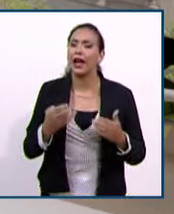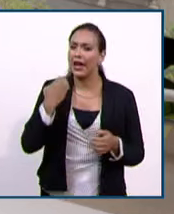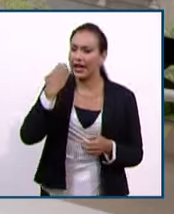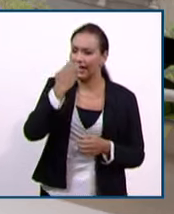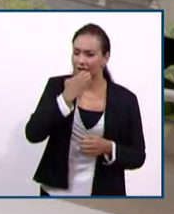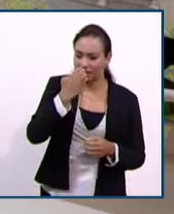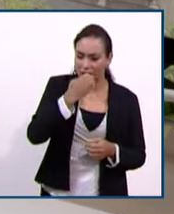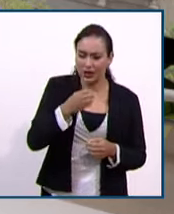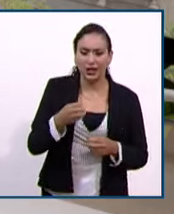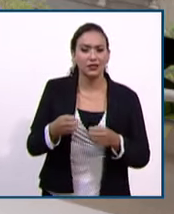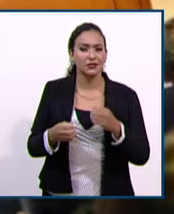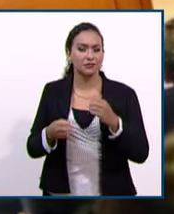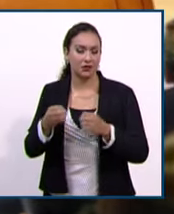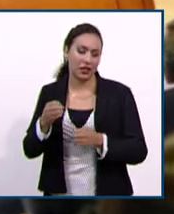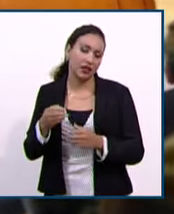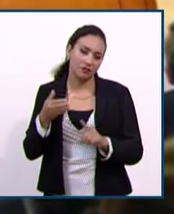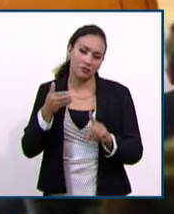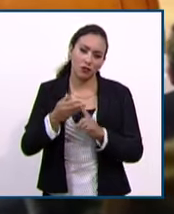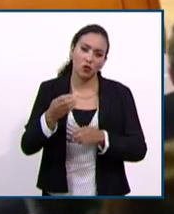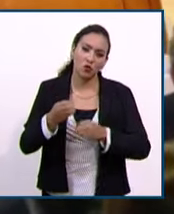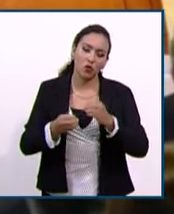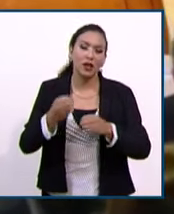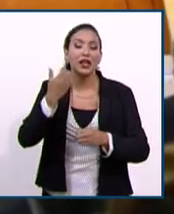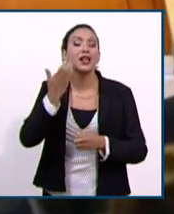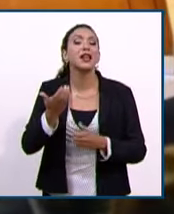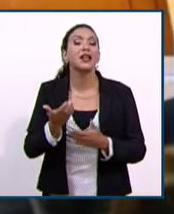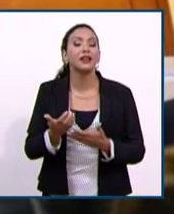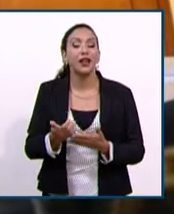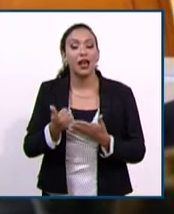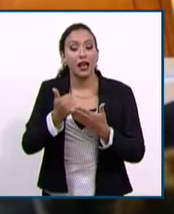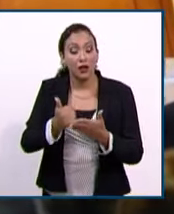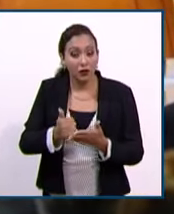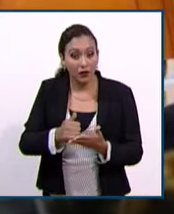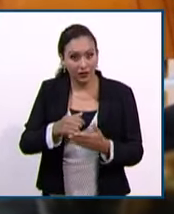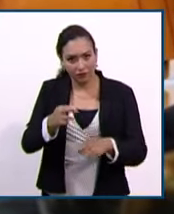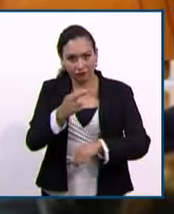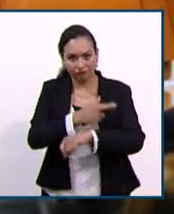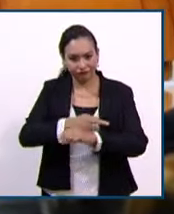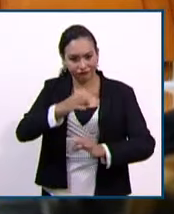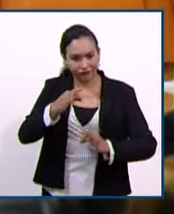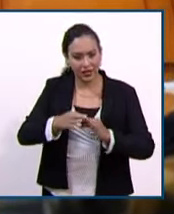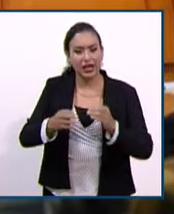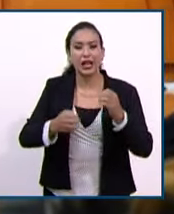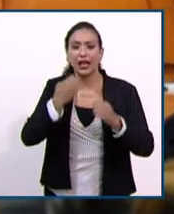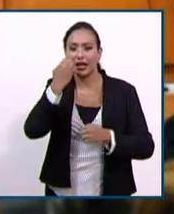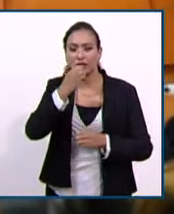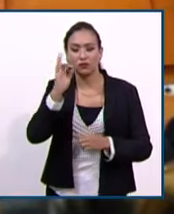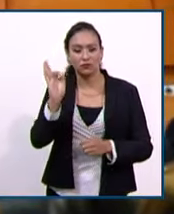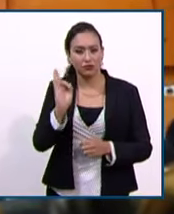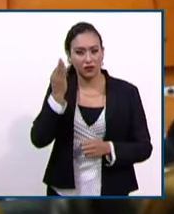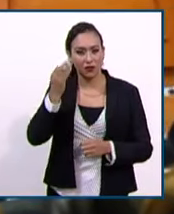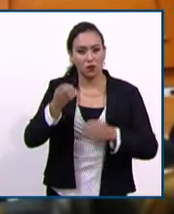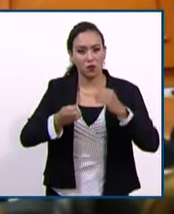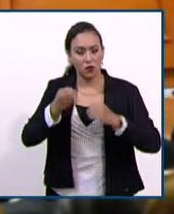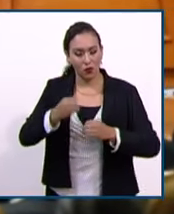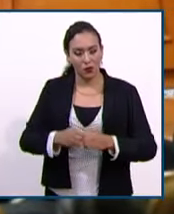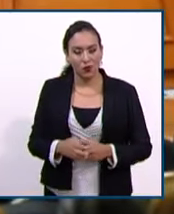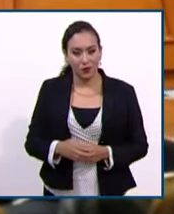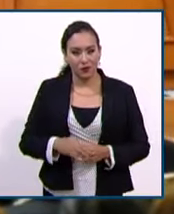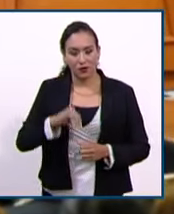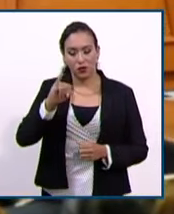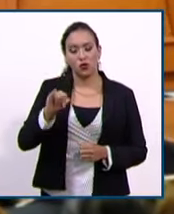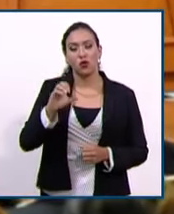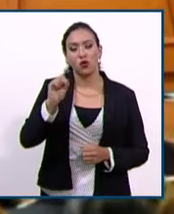formación judicial es legitimar a los poderes judiciales, aseguró la directora de la Escuela Federal de Formación Judicial,